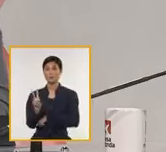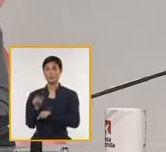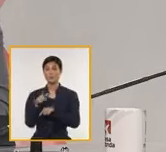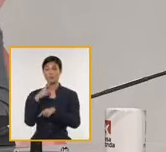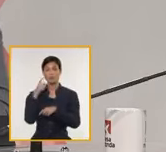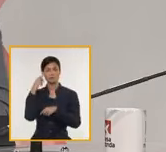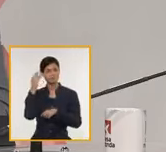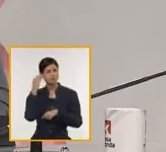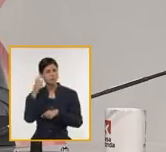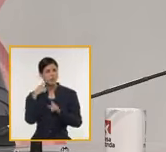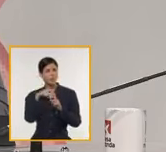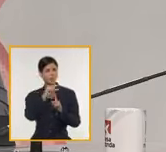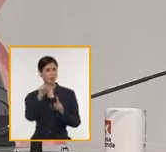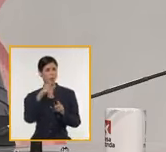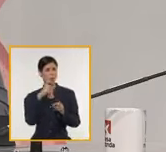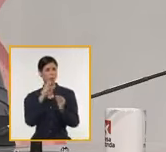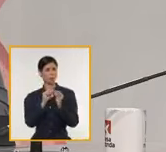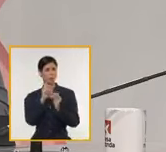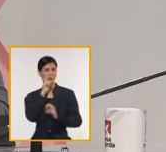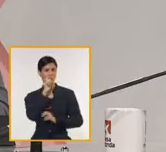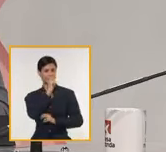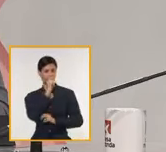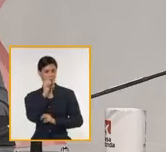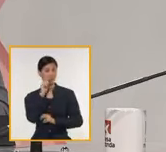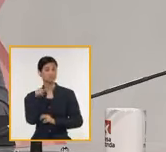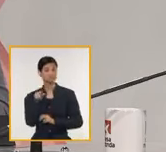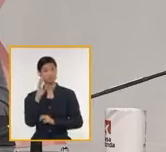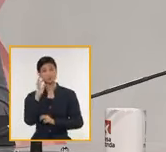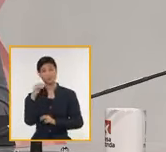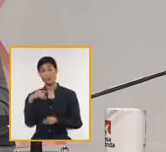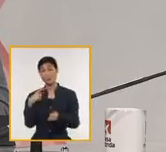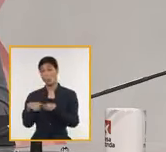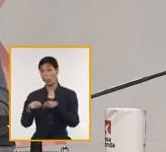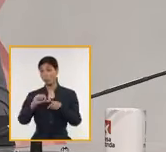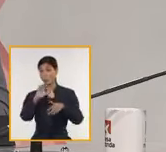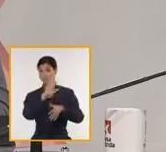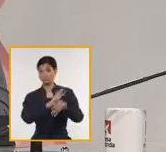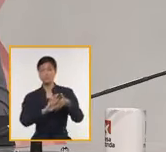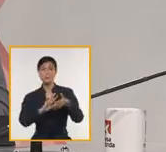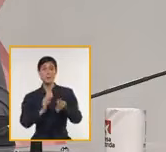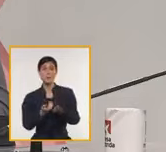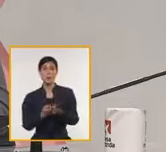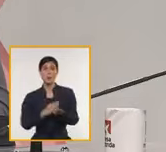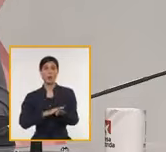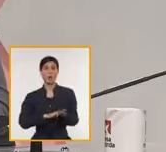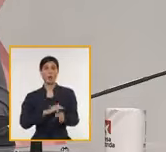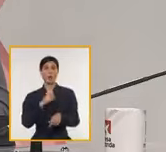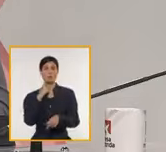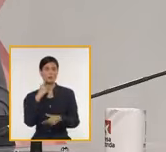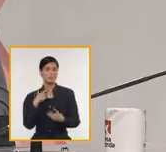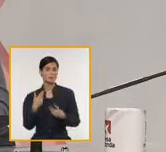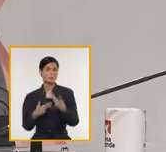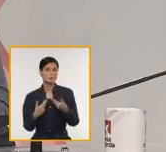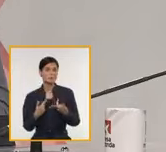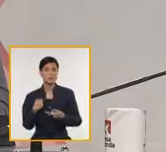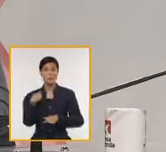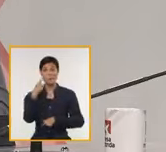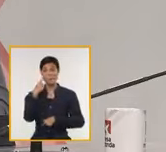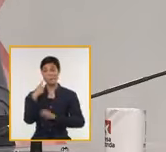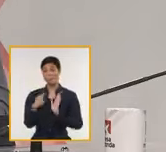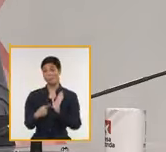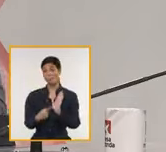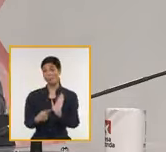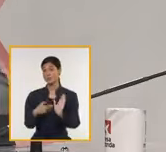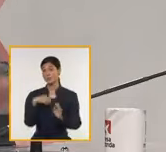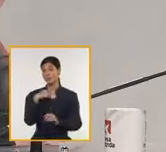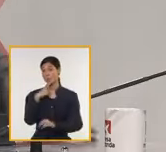También vamos a estar viendo algunas otras cuestiones de América Latina, pero te propongo, Ana, primero ver el siguiente reportaje.